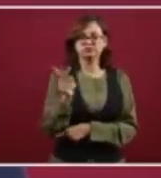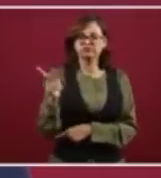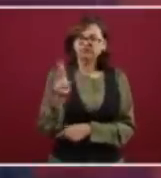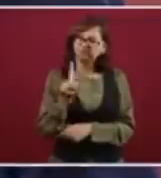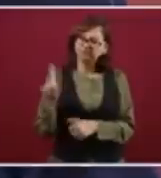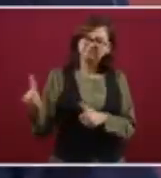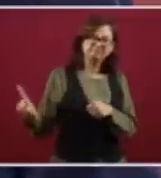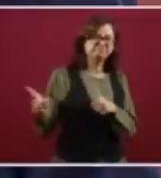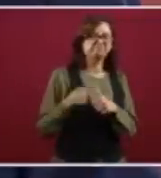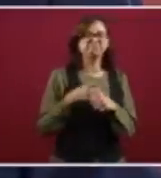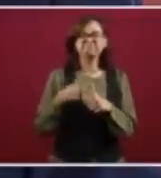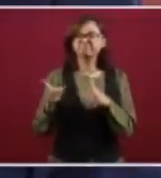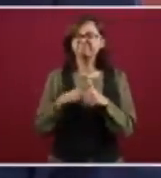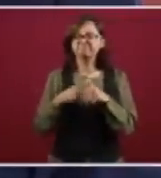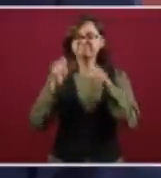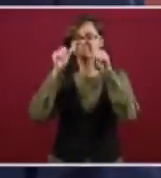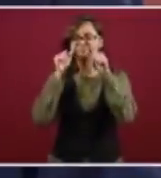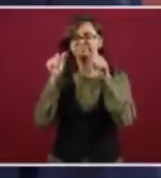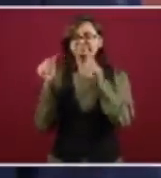tienen